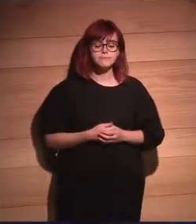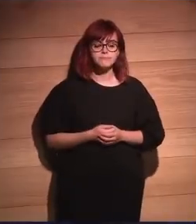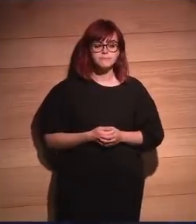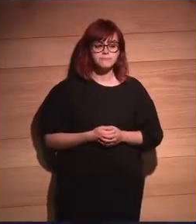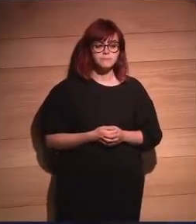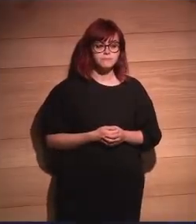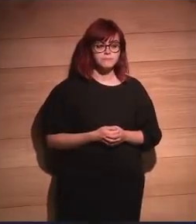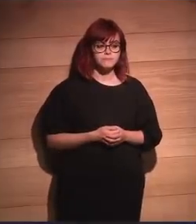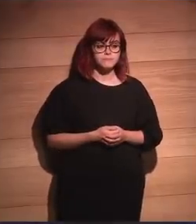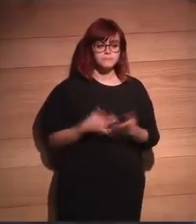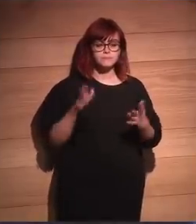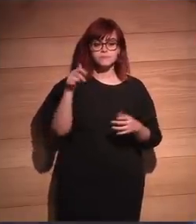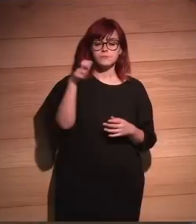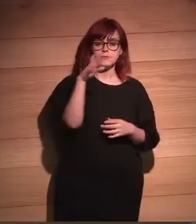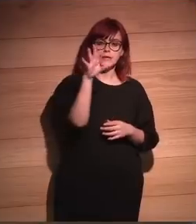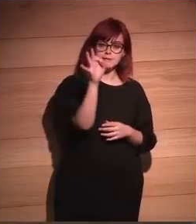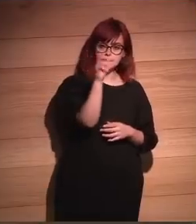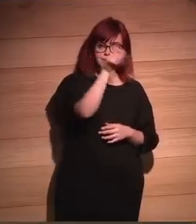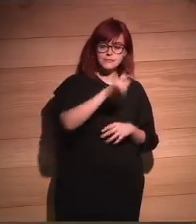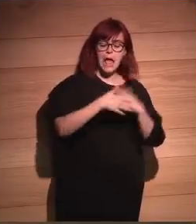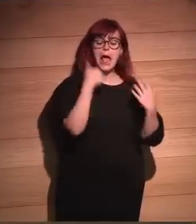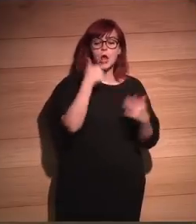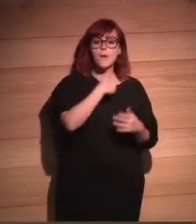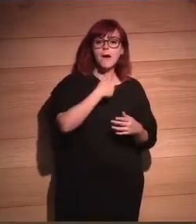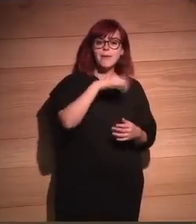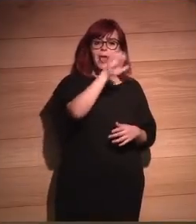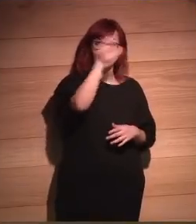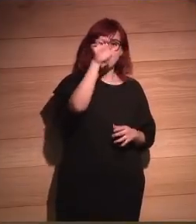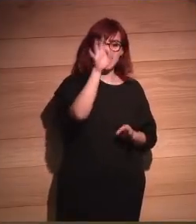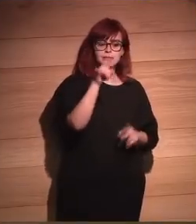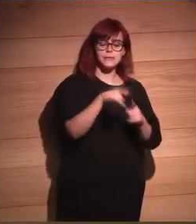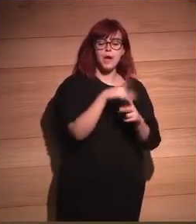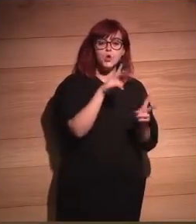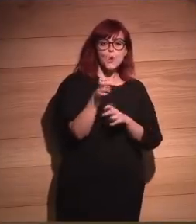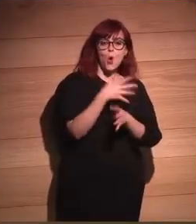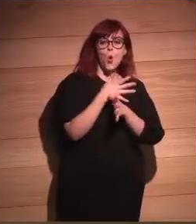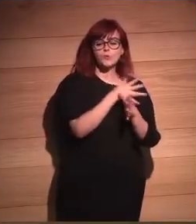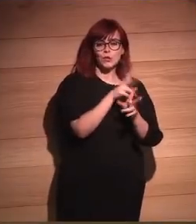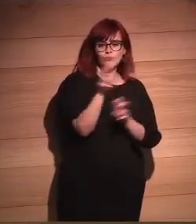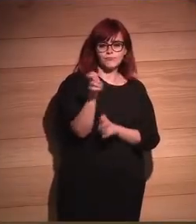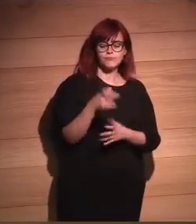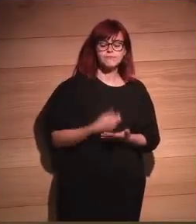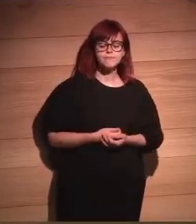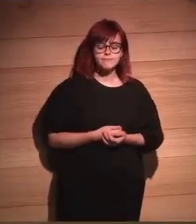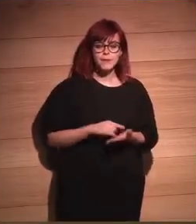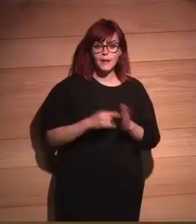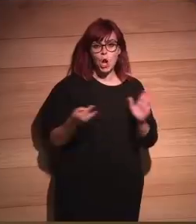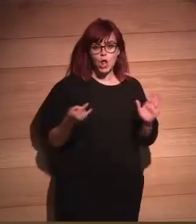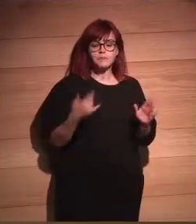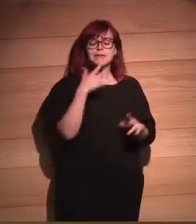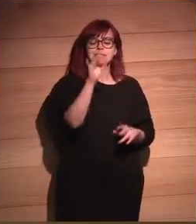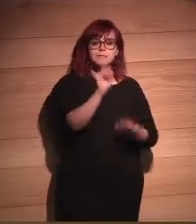Interesante. Andrés, ¿algún apunte sobre el papel de Europa en este nuevo juego tecnológico? Sí, yo daría un